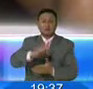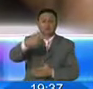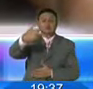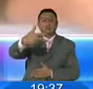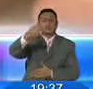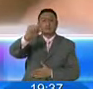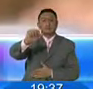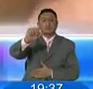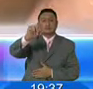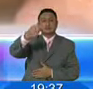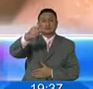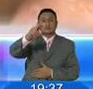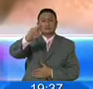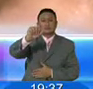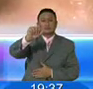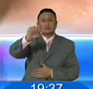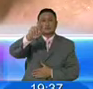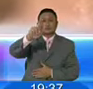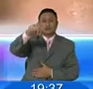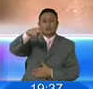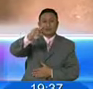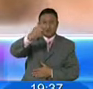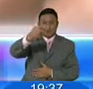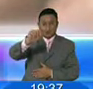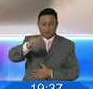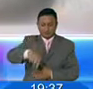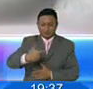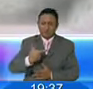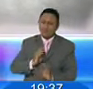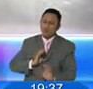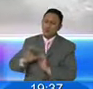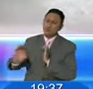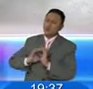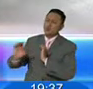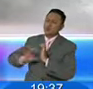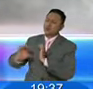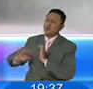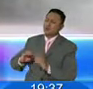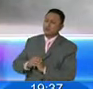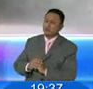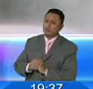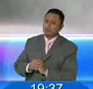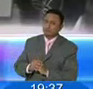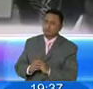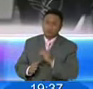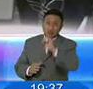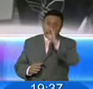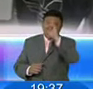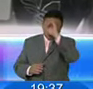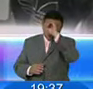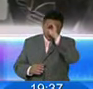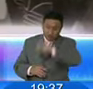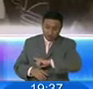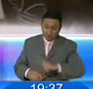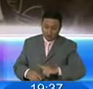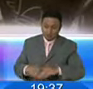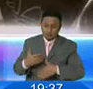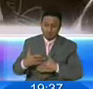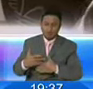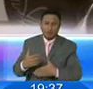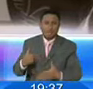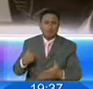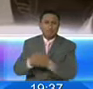Chahuarquingo y empezaron a conversar de la vida y sus sueños, sin imaginar que minutos más tarde todos esos sueños se